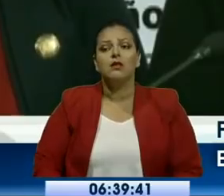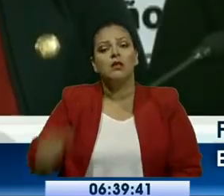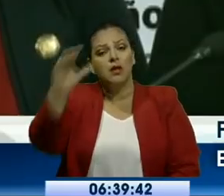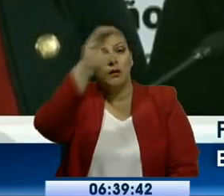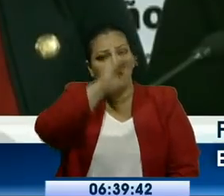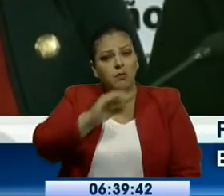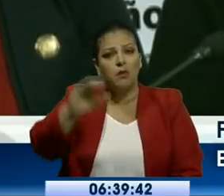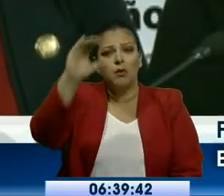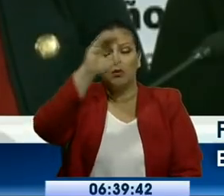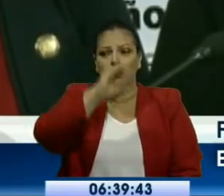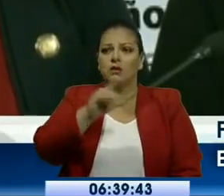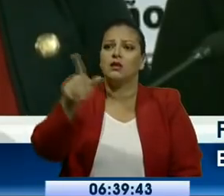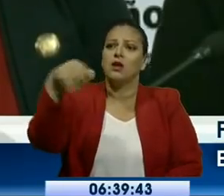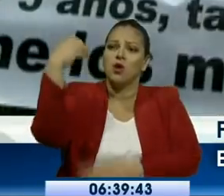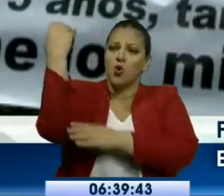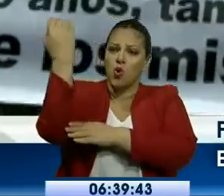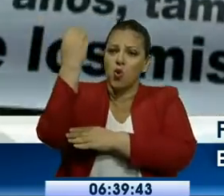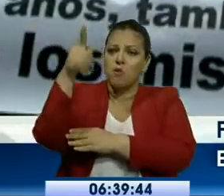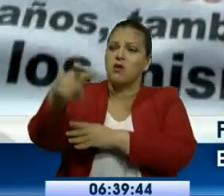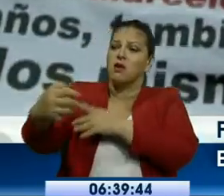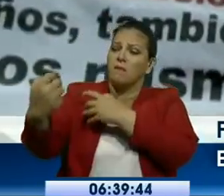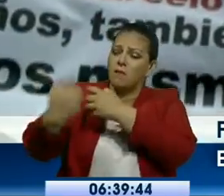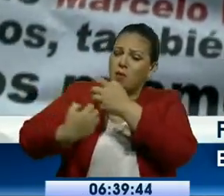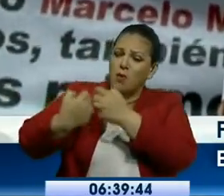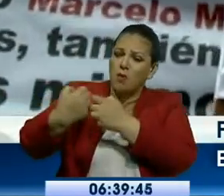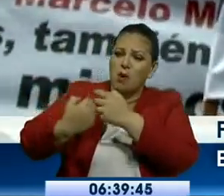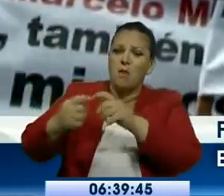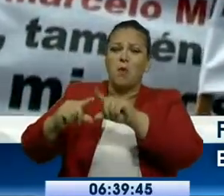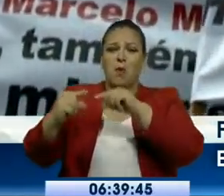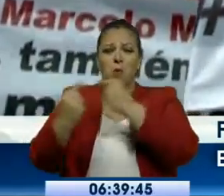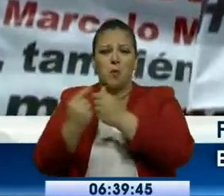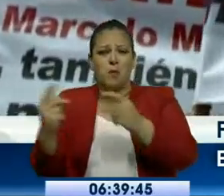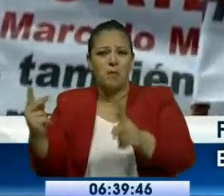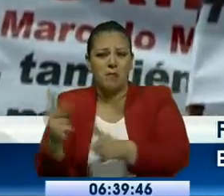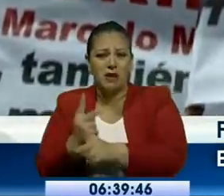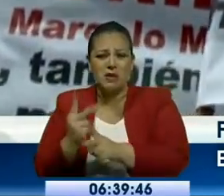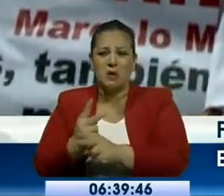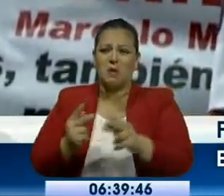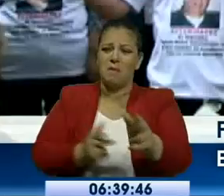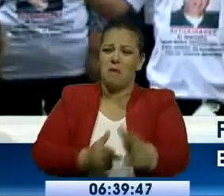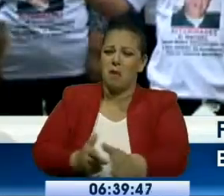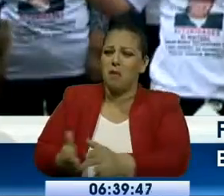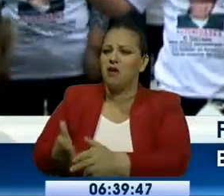en la hermana República de Colombia. Esperan que Marcelo regrese